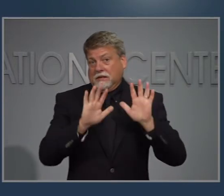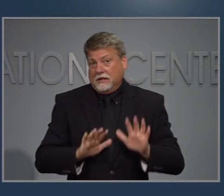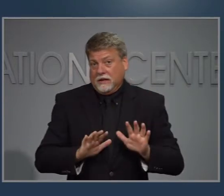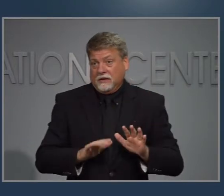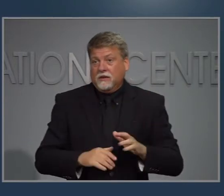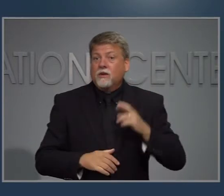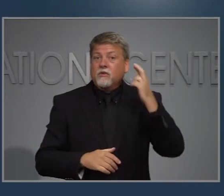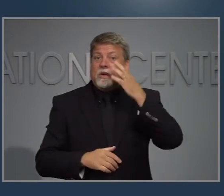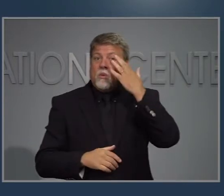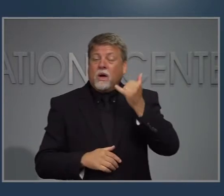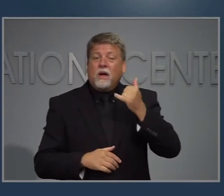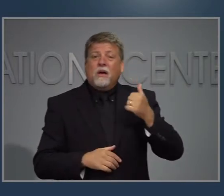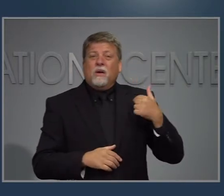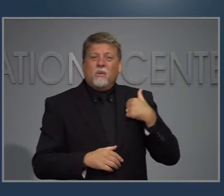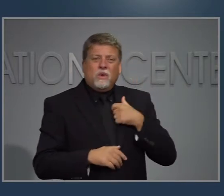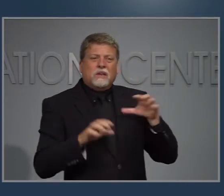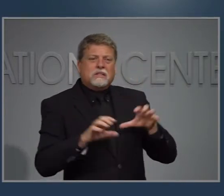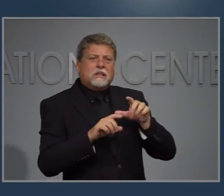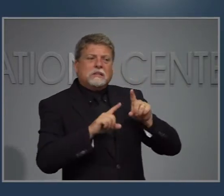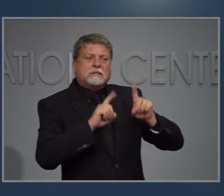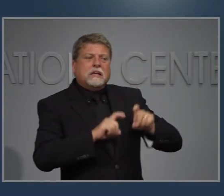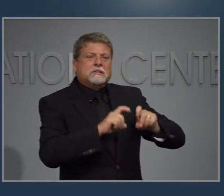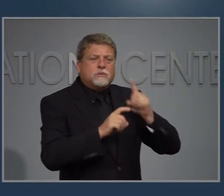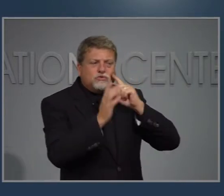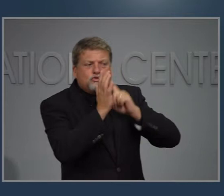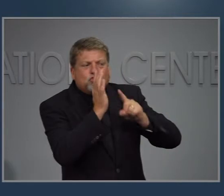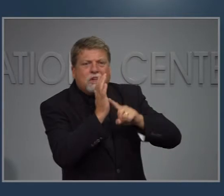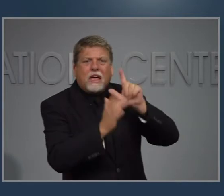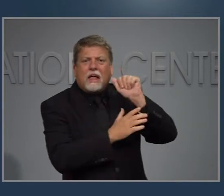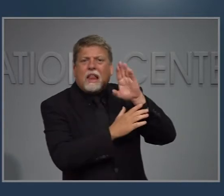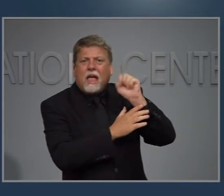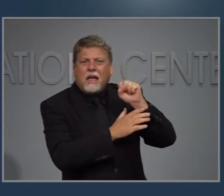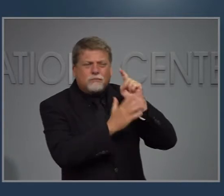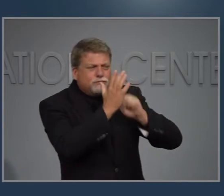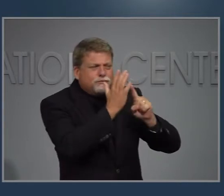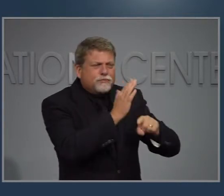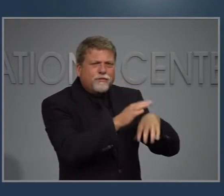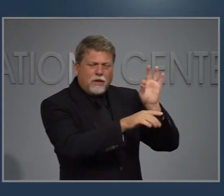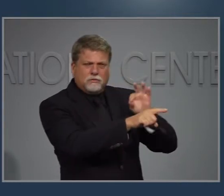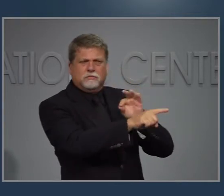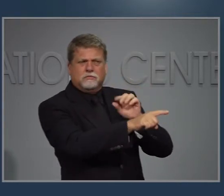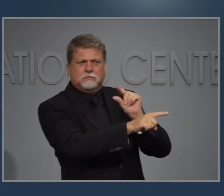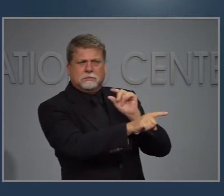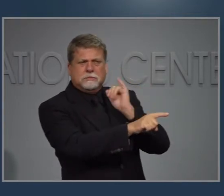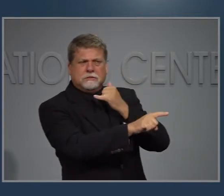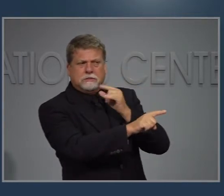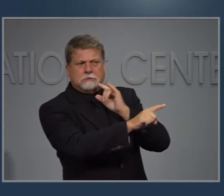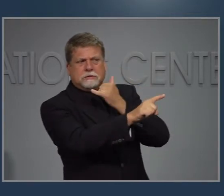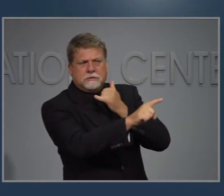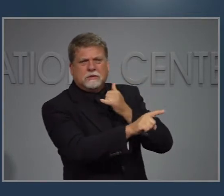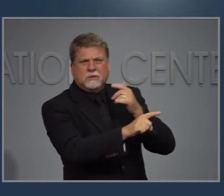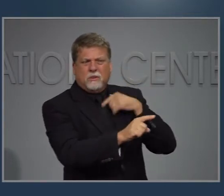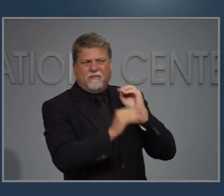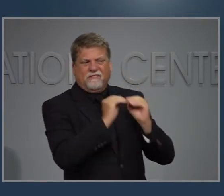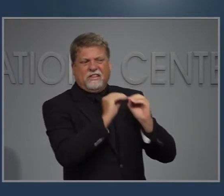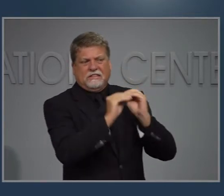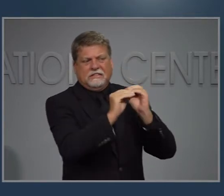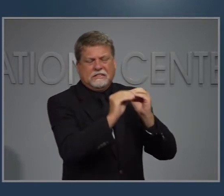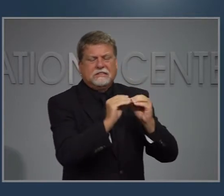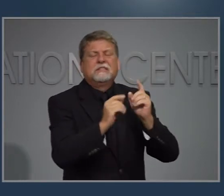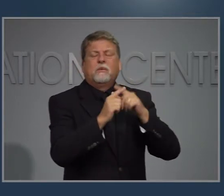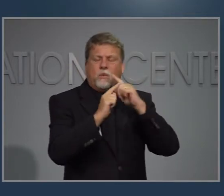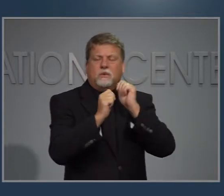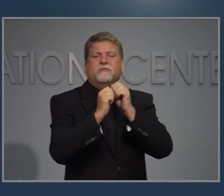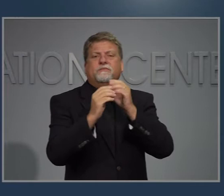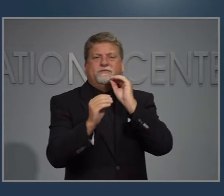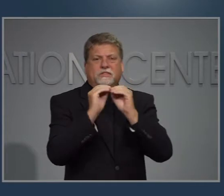omisión de reportes de algunos laboratorios cuando hicimos una verificación de calidad. Vamos a publicar datos revisados de nuevos casos y